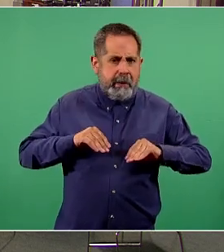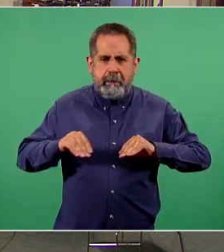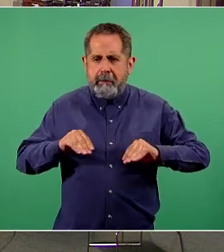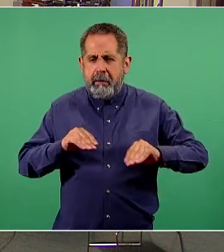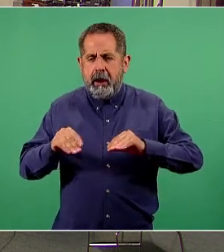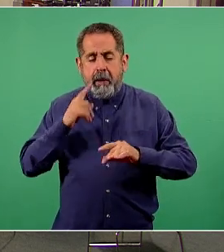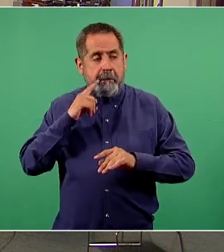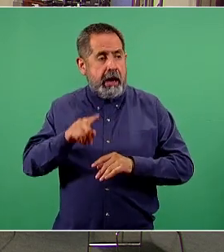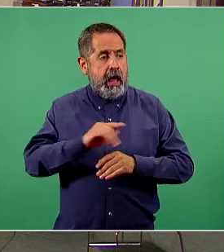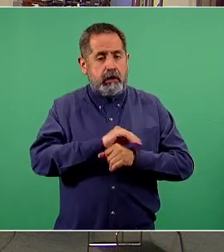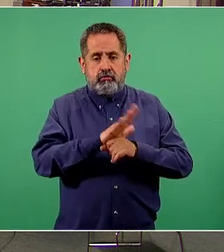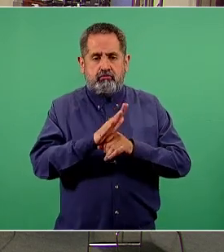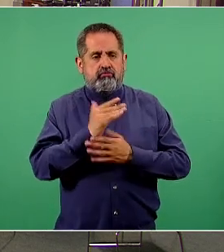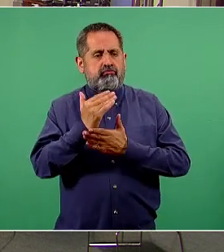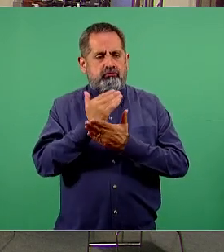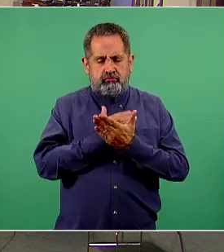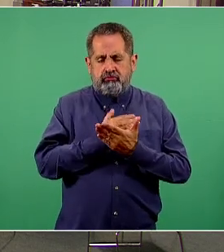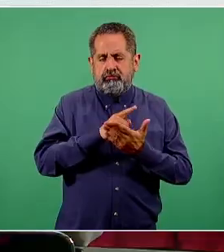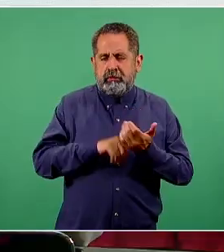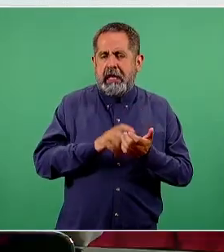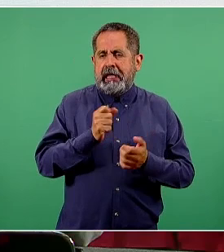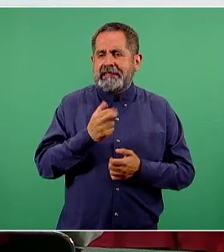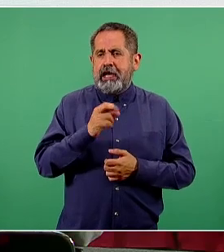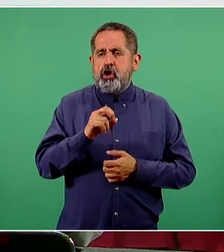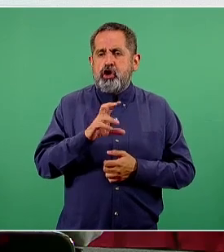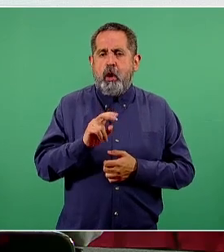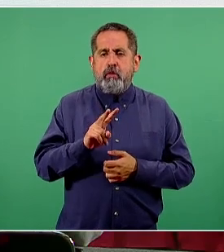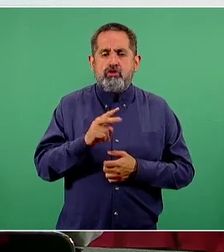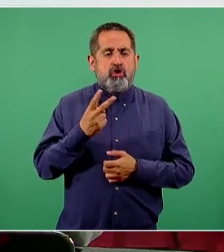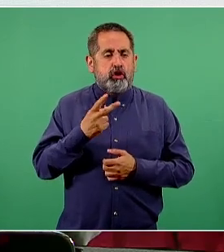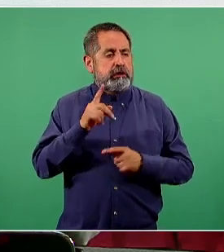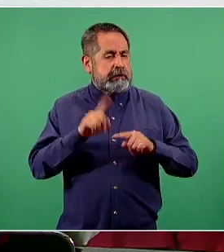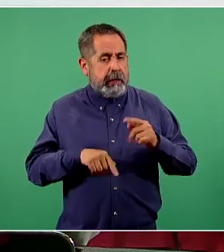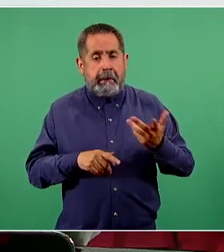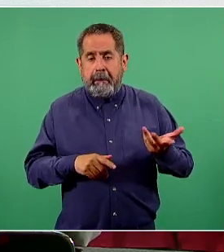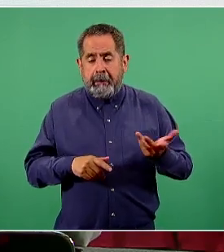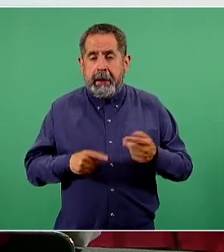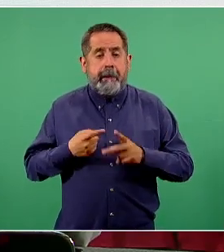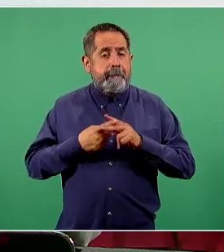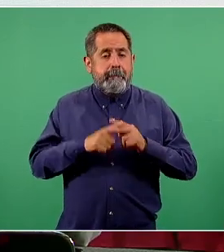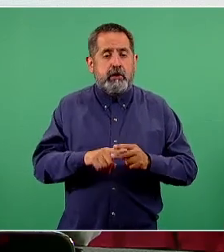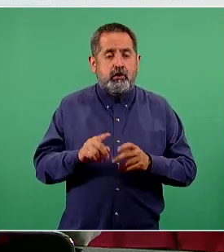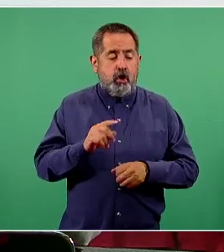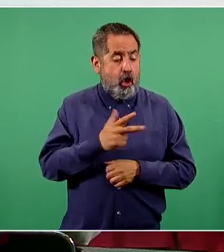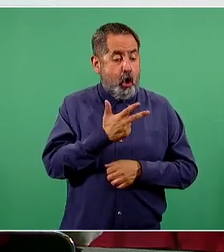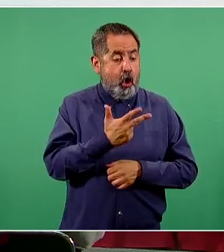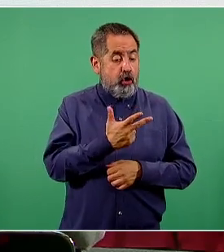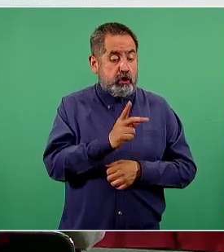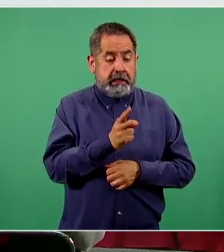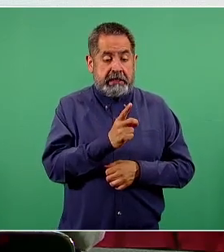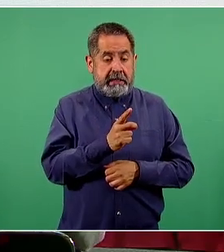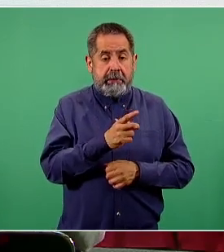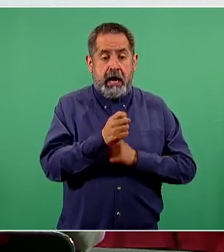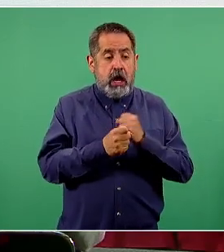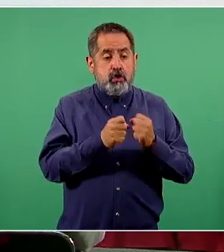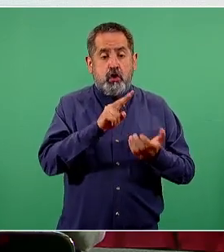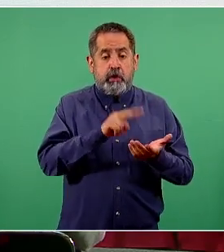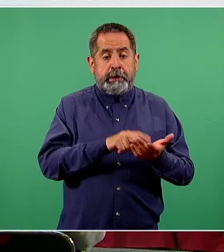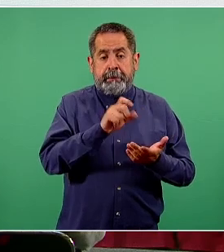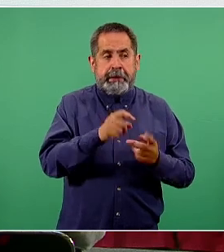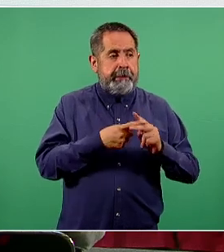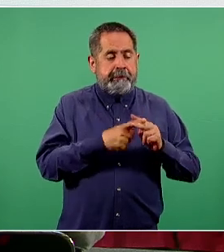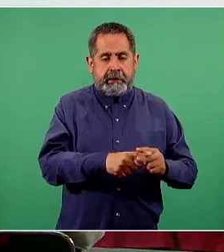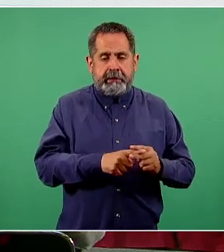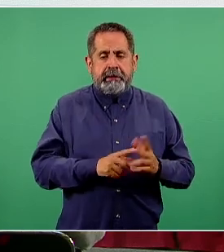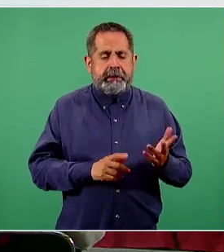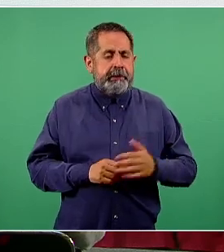contra el virus SARS-CoV-2 para prevenir COVID-19, que empezó el pasado 8 de diciembre de 2020.